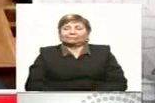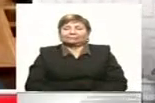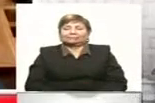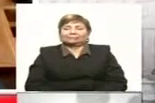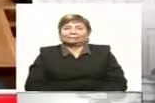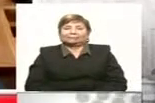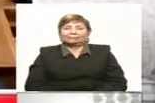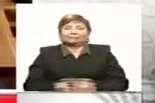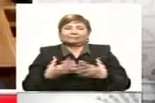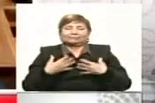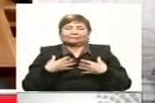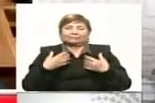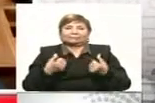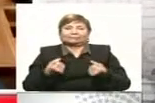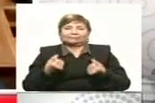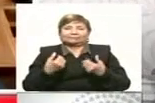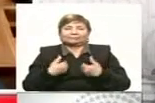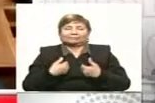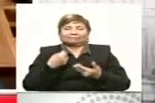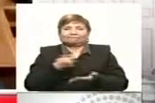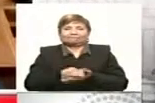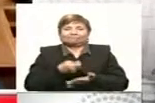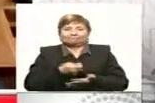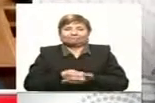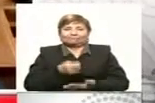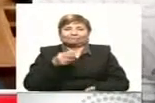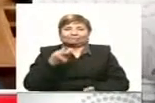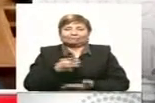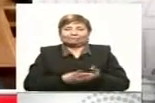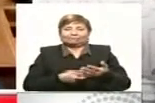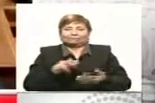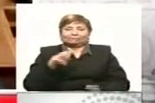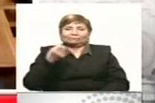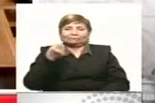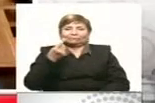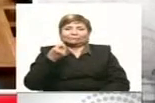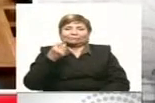El sector salud tiene asignado un presupuesto de